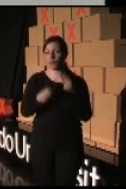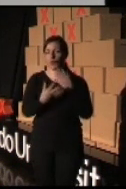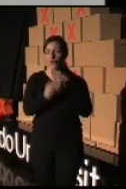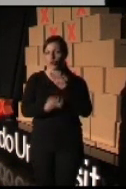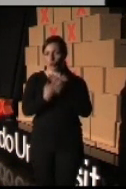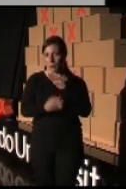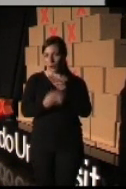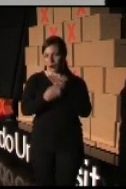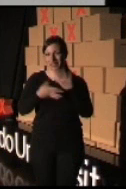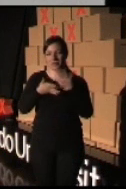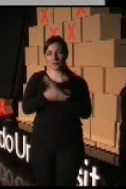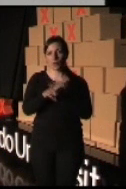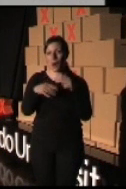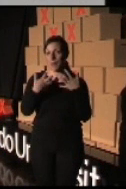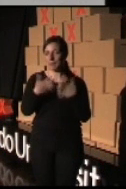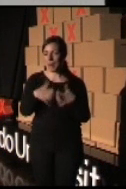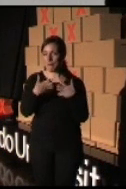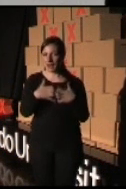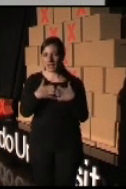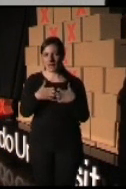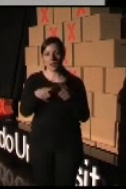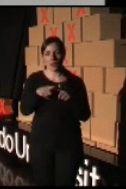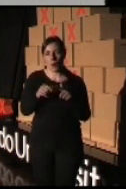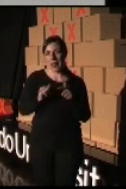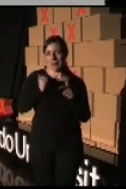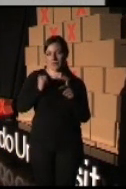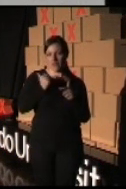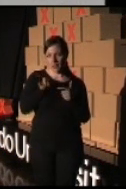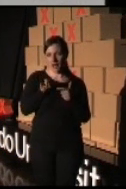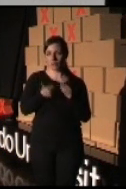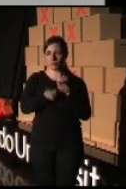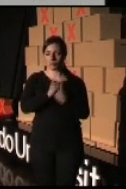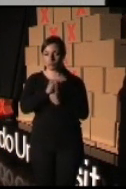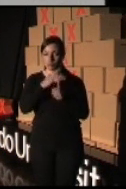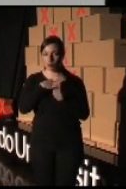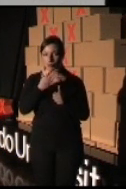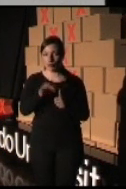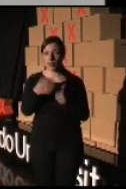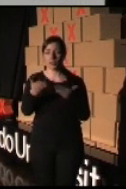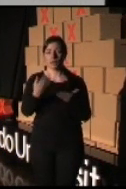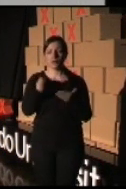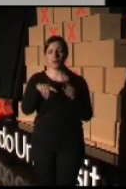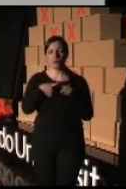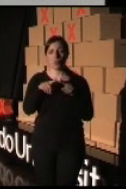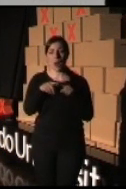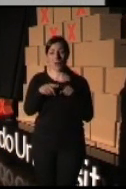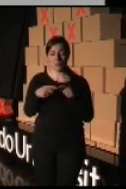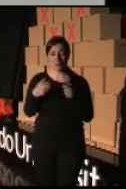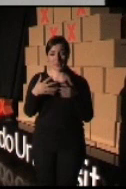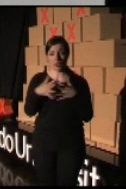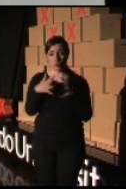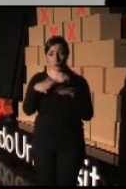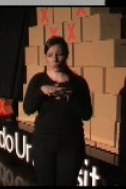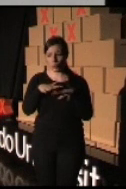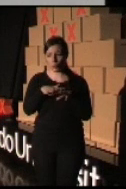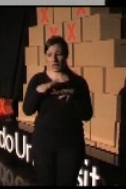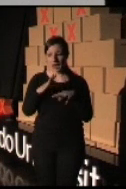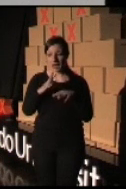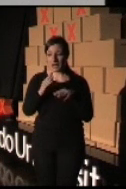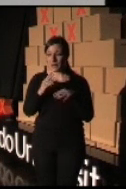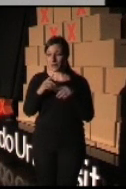Que no es más que una máquina artificial de replicar. Si vemos que esto es la estructura de un nucleótido de adenina, la estructura